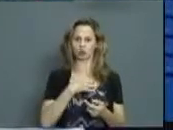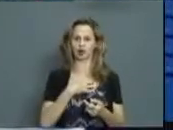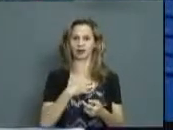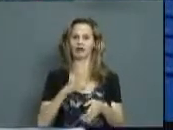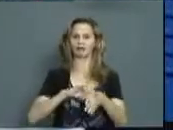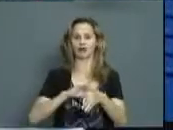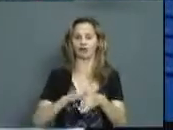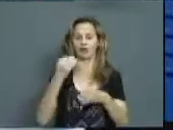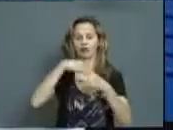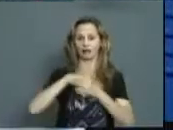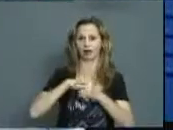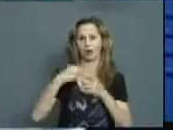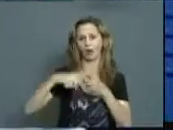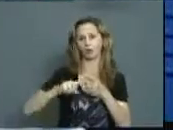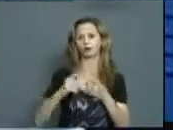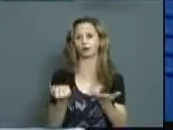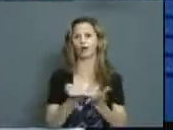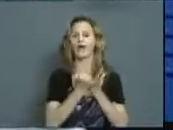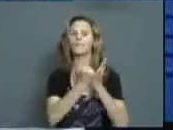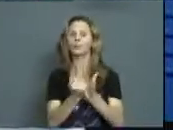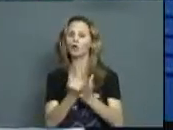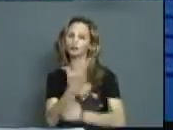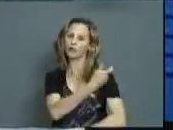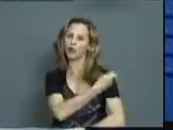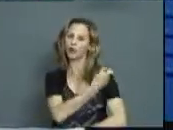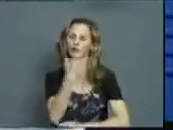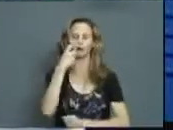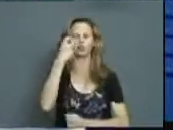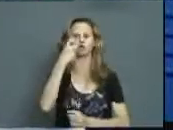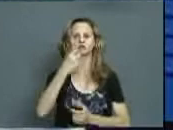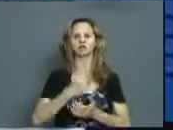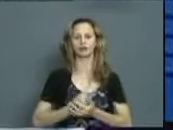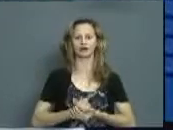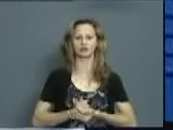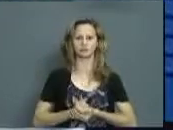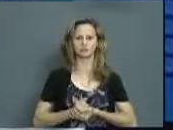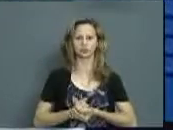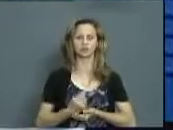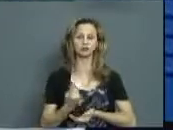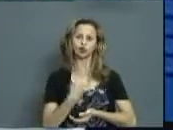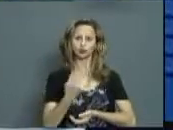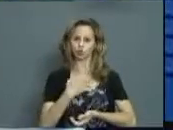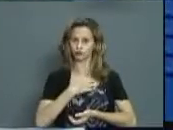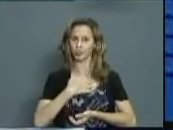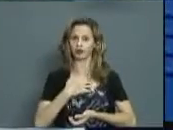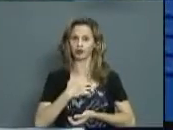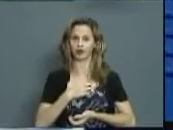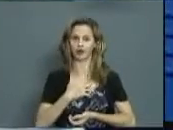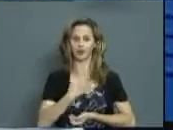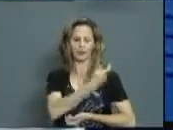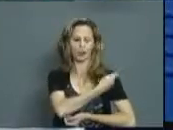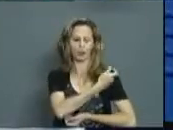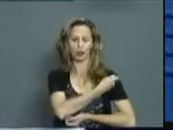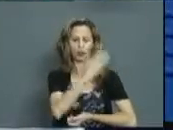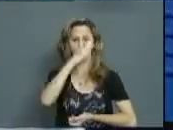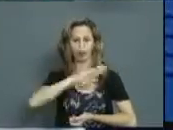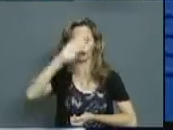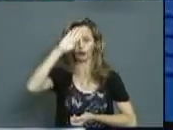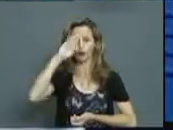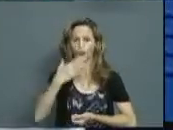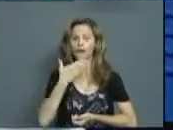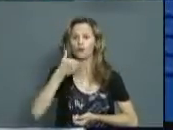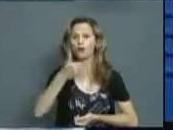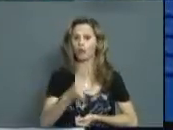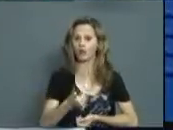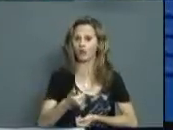segunda es que usted se vacune. El hecho de nosotros tener nuestros propios candidatos vacunales que están disponibles, que